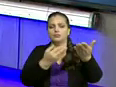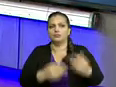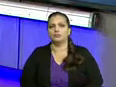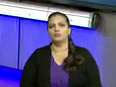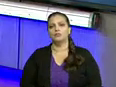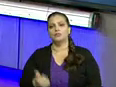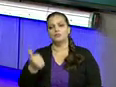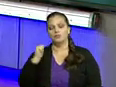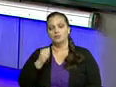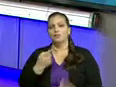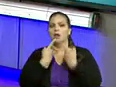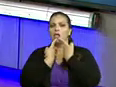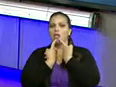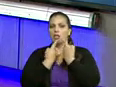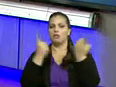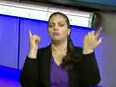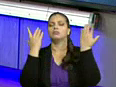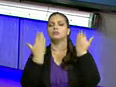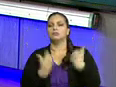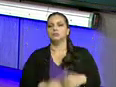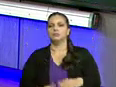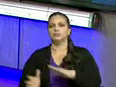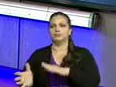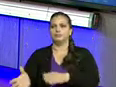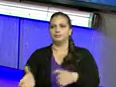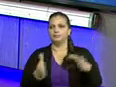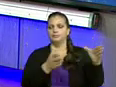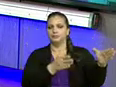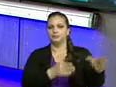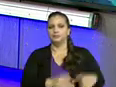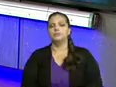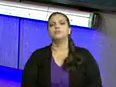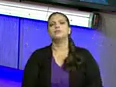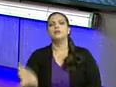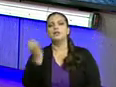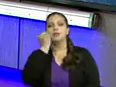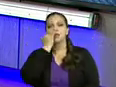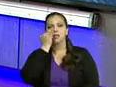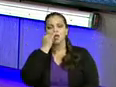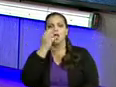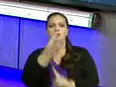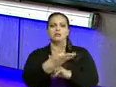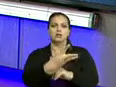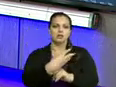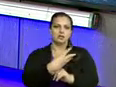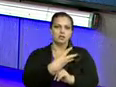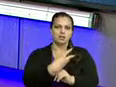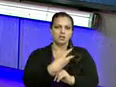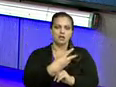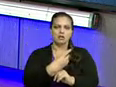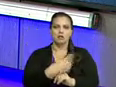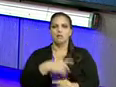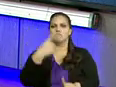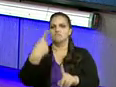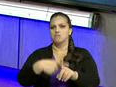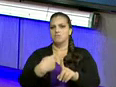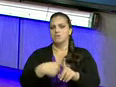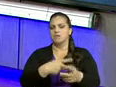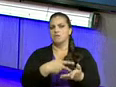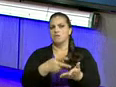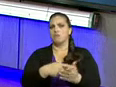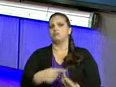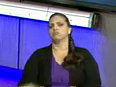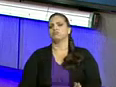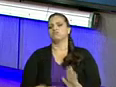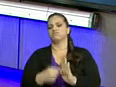Plataformas y celular. La aplicación de nuevos impuestos a los planes postpago de telefonía celular y los servicios